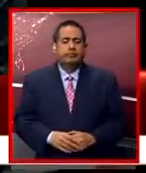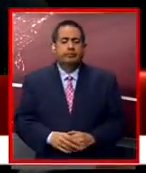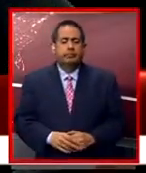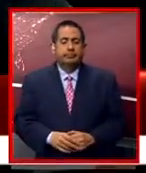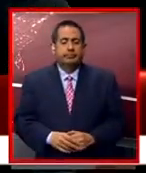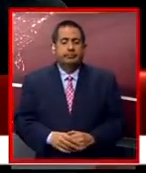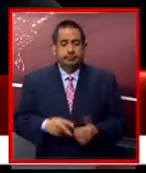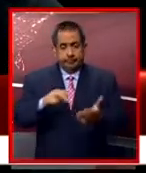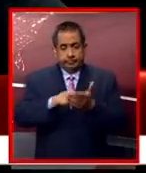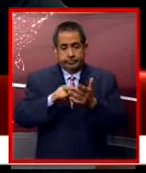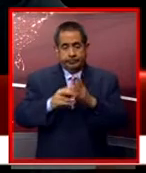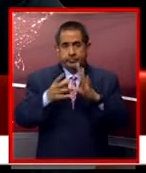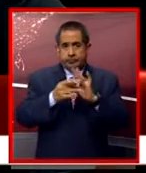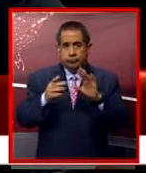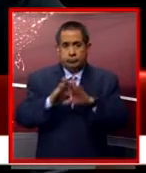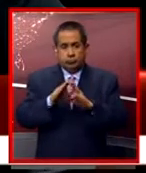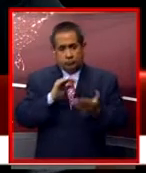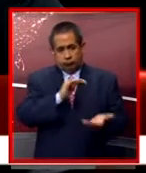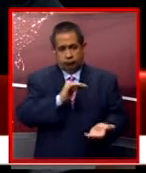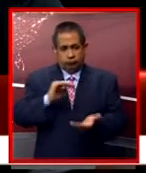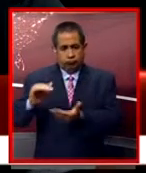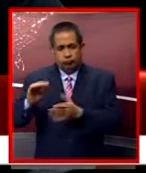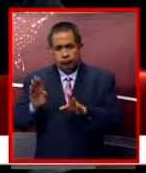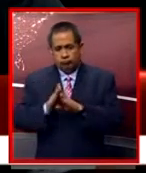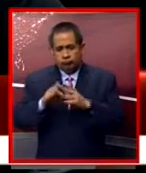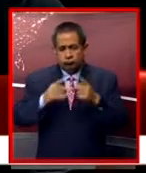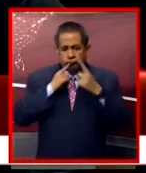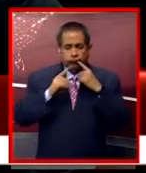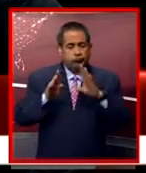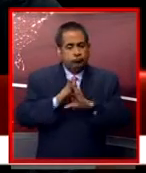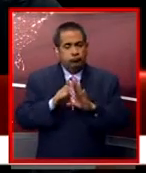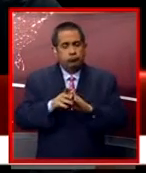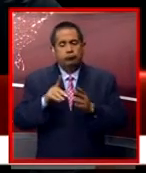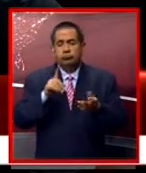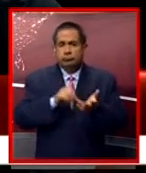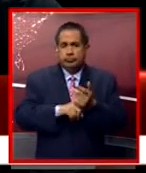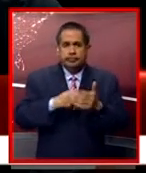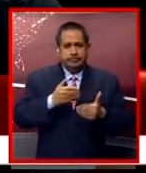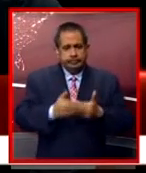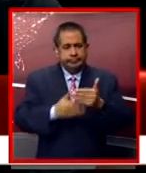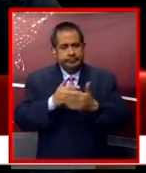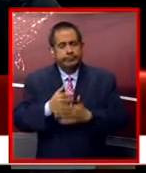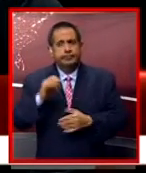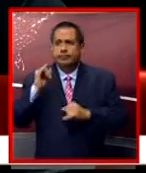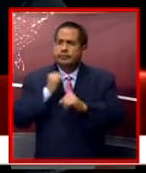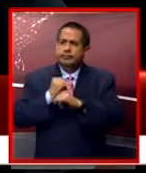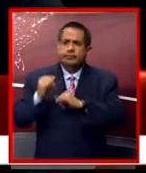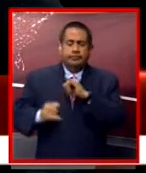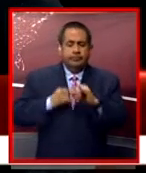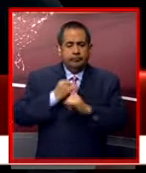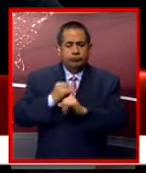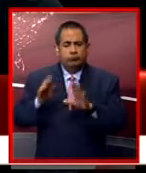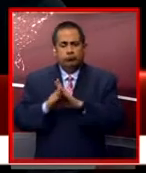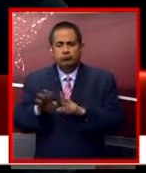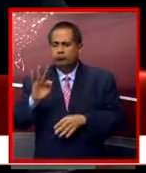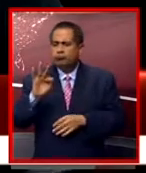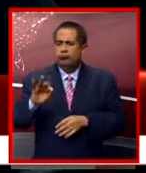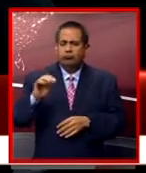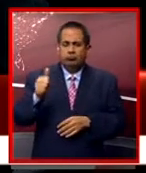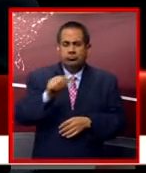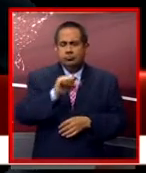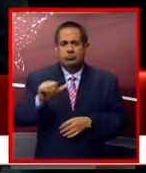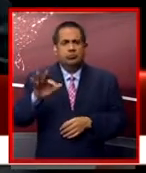Se actualizó el precio del barril de petróleo en función de la fórmula y con la evolución de los precios en el mercado internacional de 46